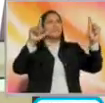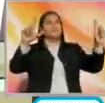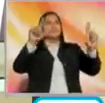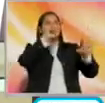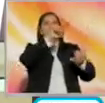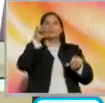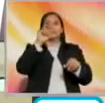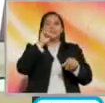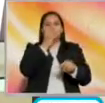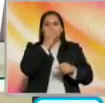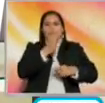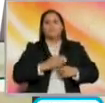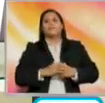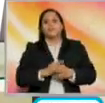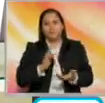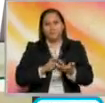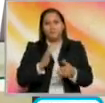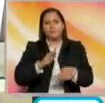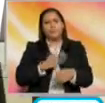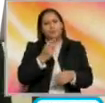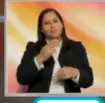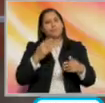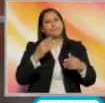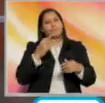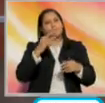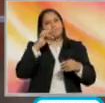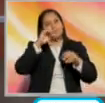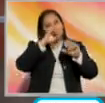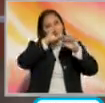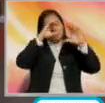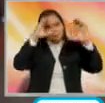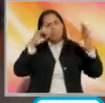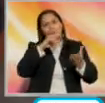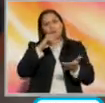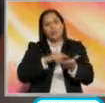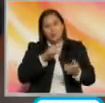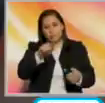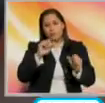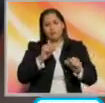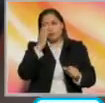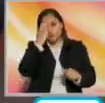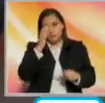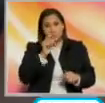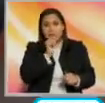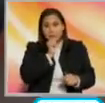Vania, muchísimas gracias por este recorrido, definitivamente por un recinto que usted seguramente conoce, y si